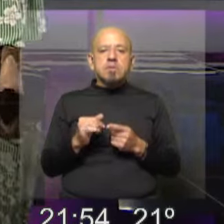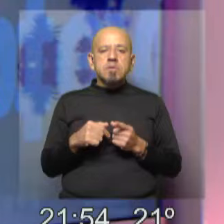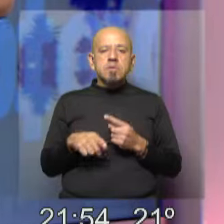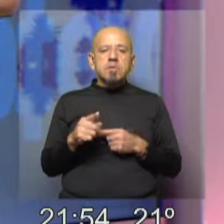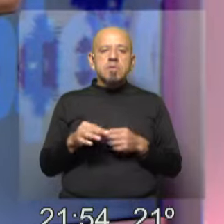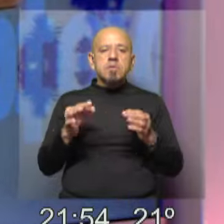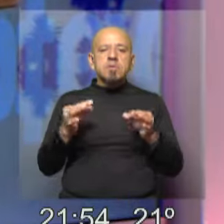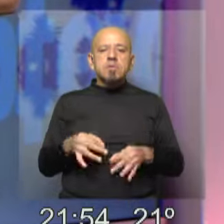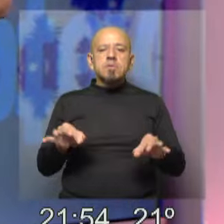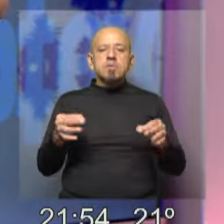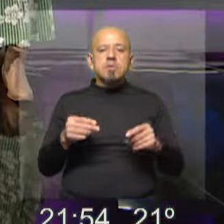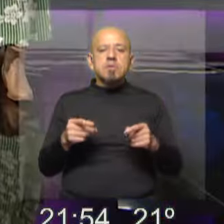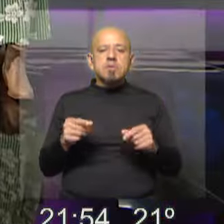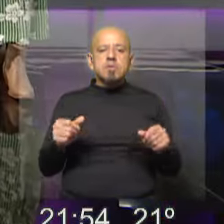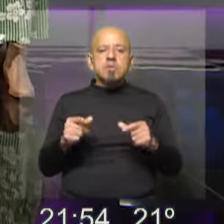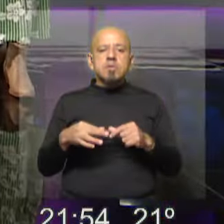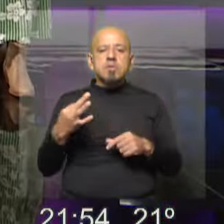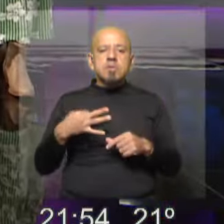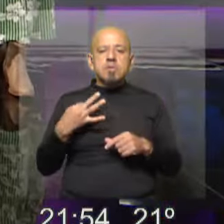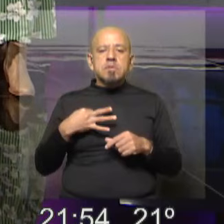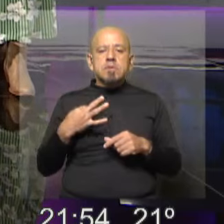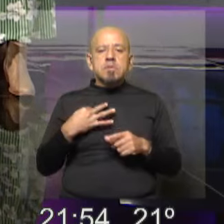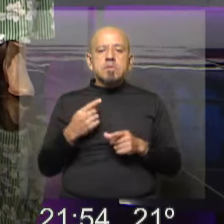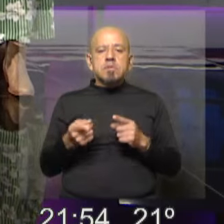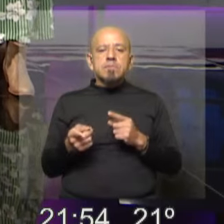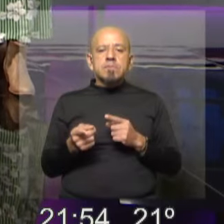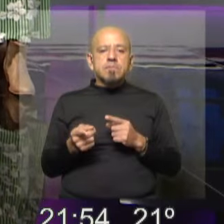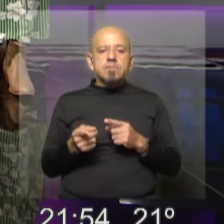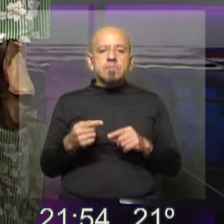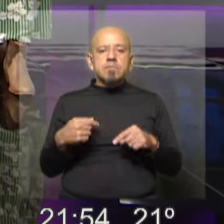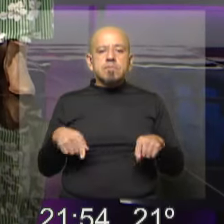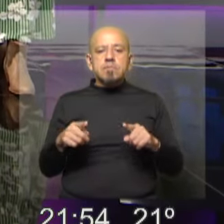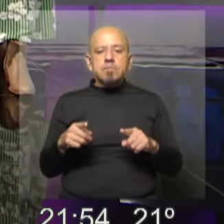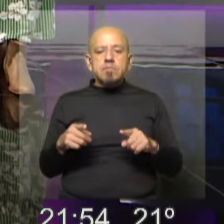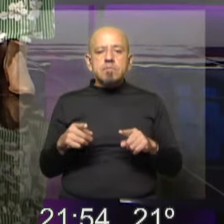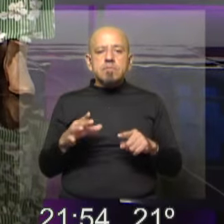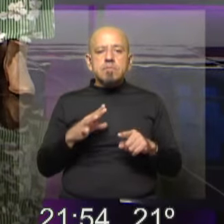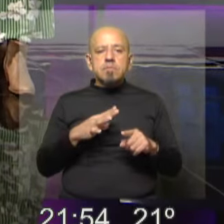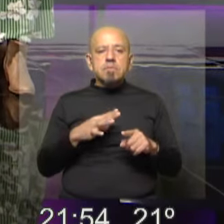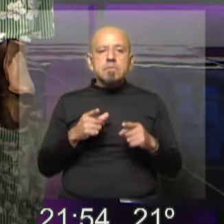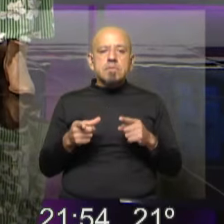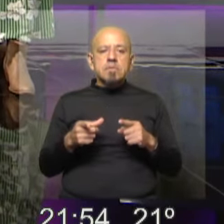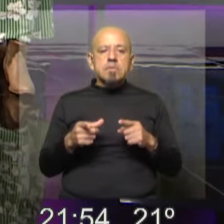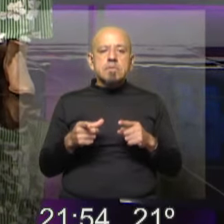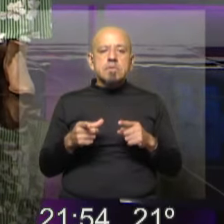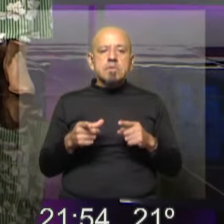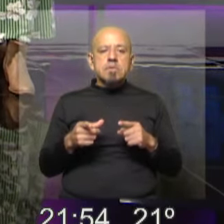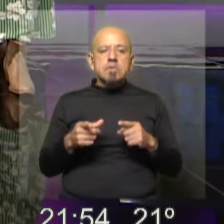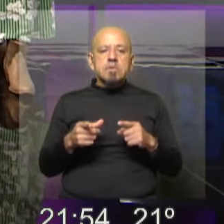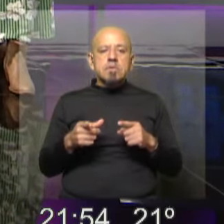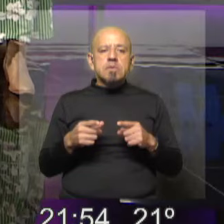ciclo de música. Claro, y lo vienen sosteniendo hace años, el espacio. Y qué tal, que todo lo que sostiene en la costa es de